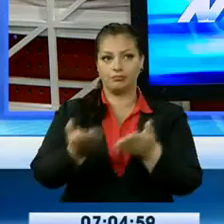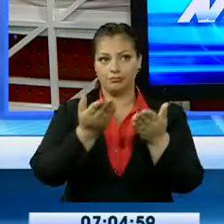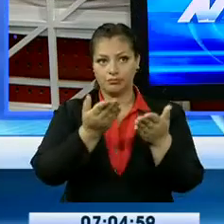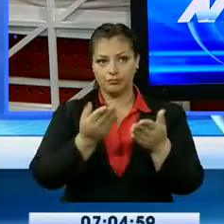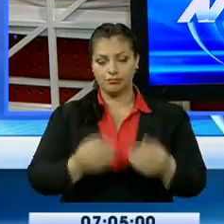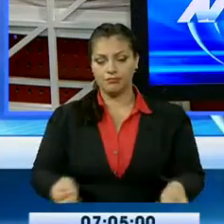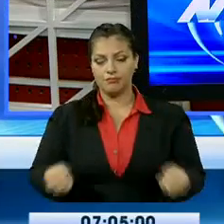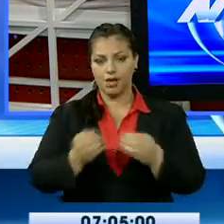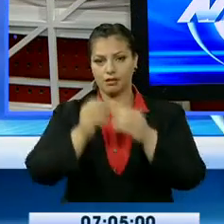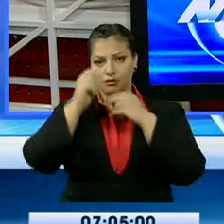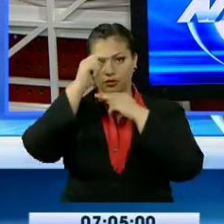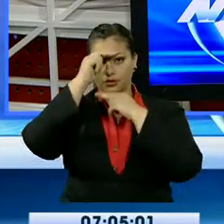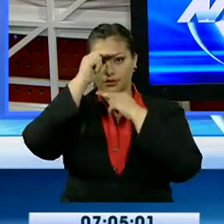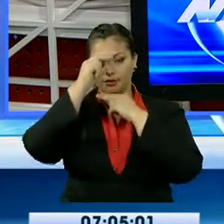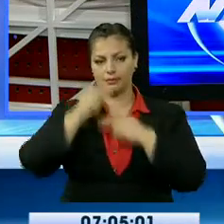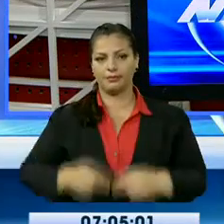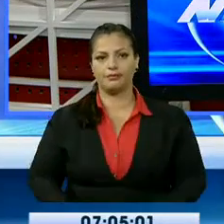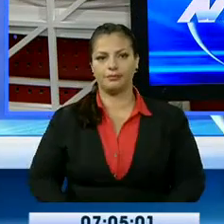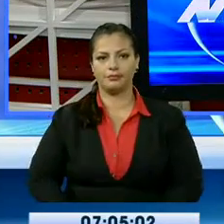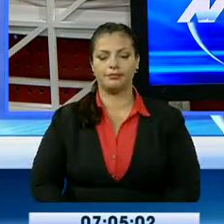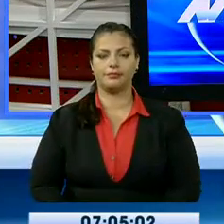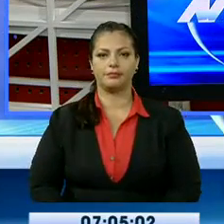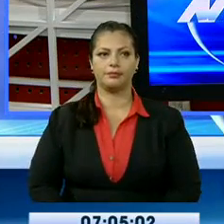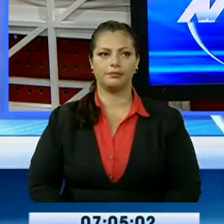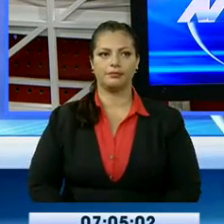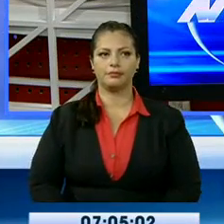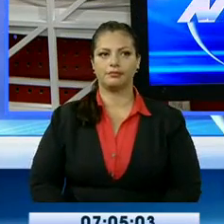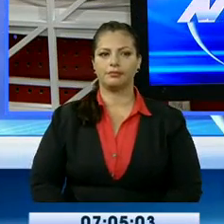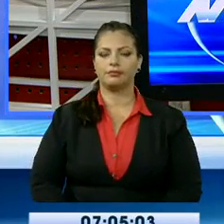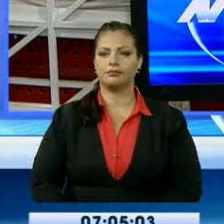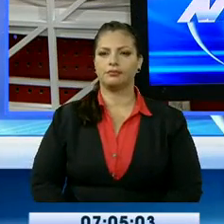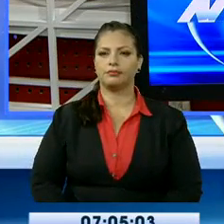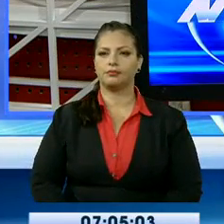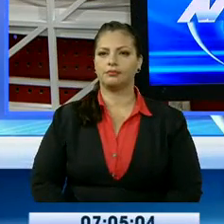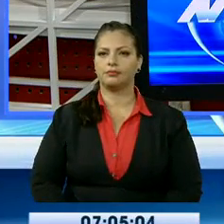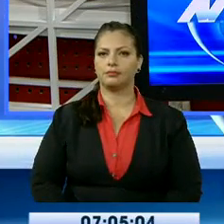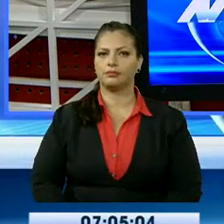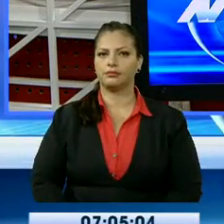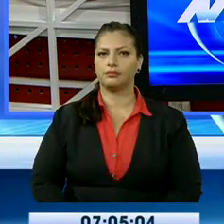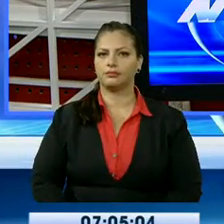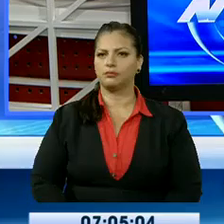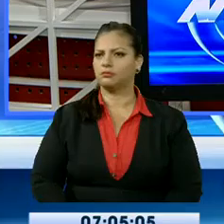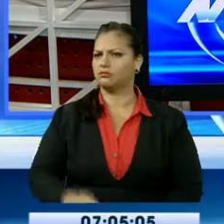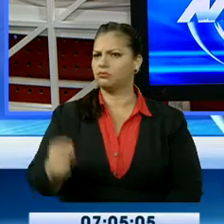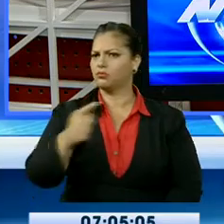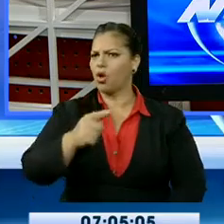más noticias. Hugo, Luisa y amigos televidentes, muy Jorge, buenos días. Ya no van a construir puente, ¿no?